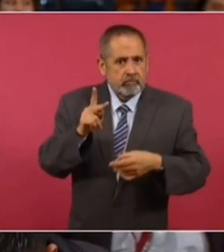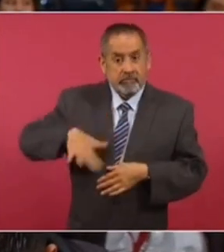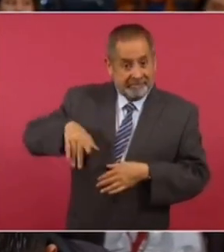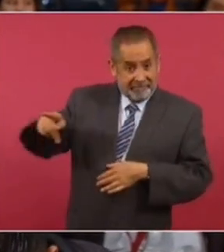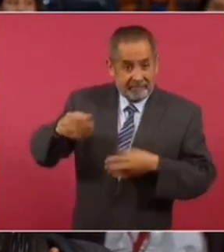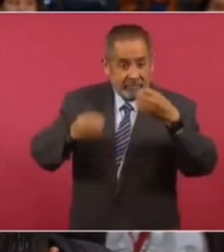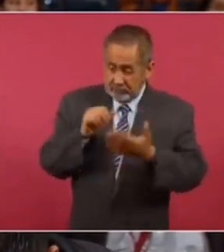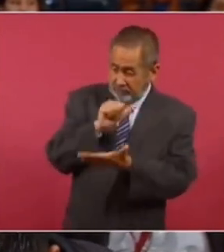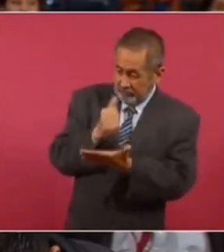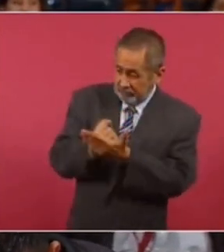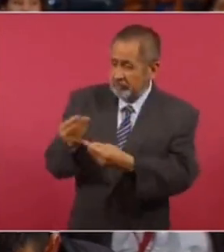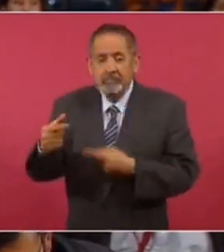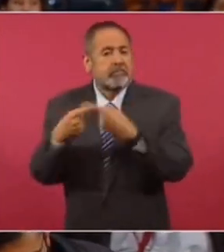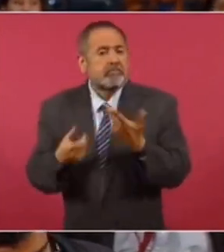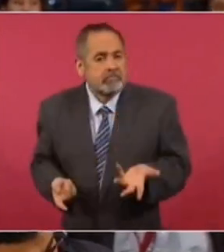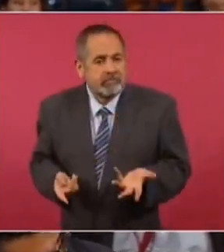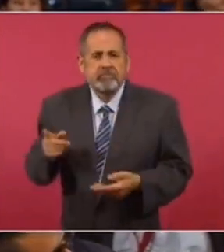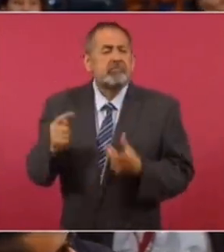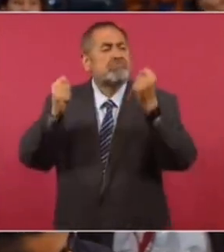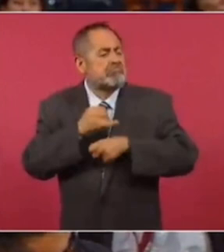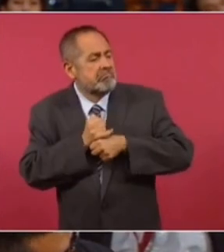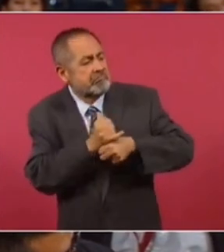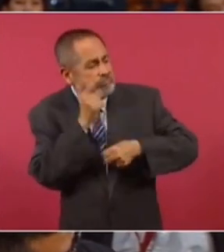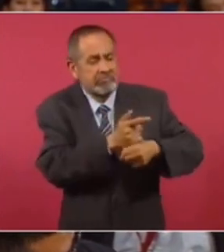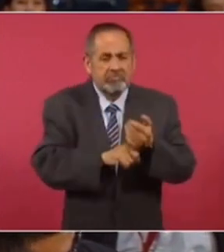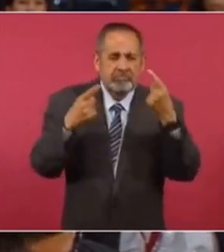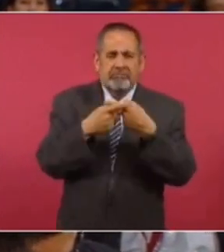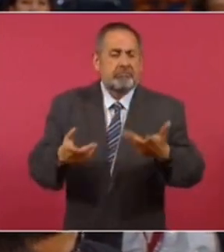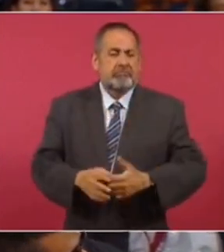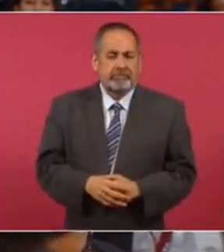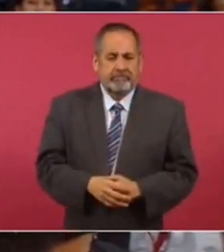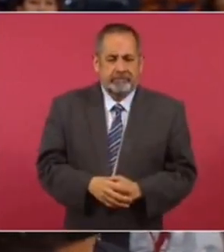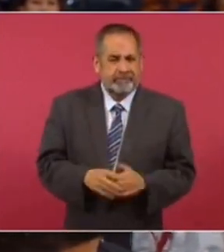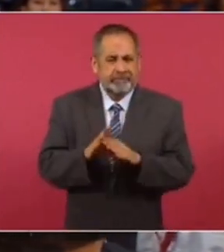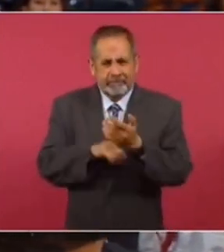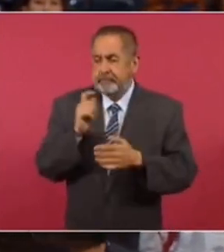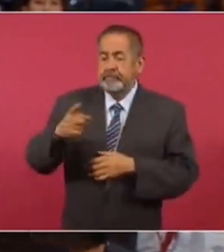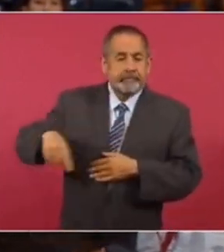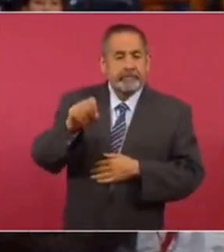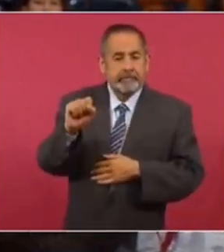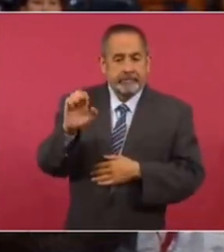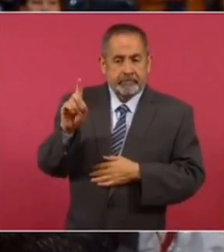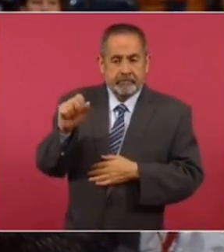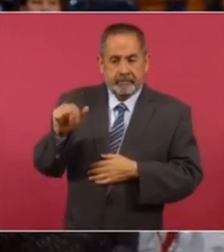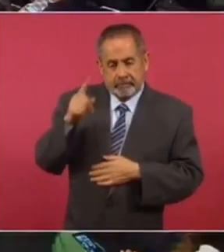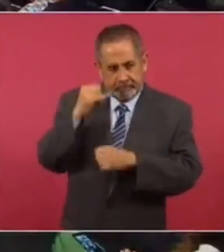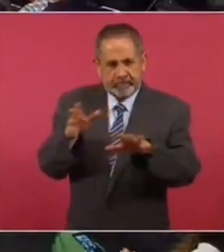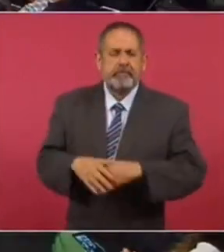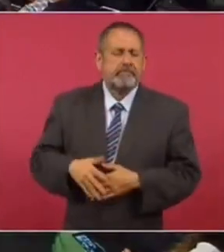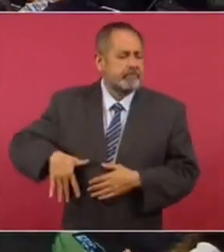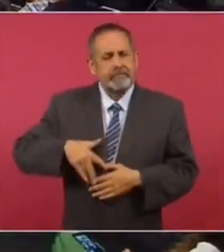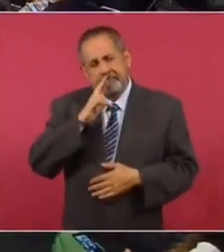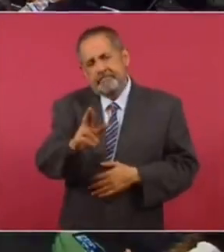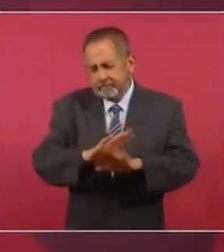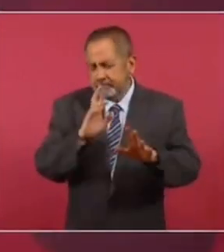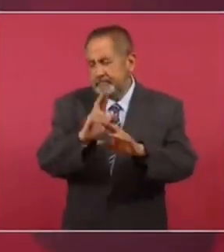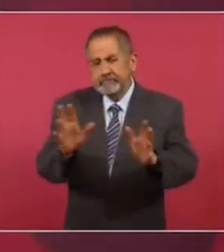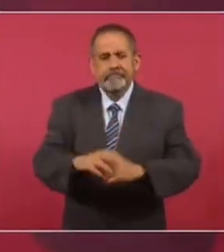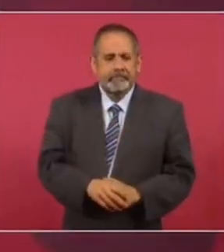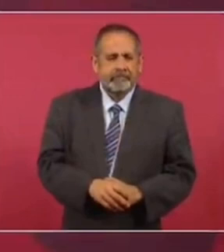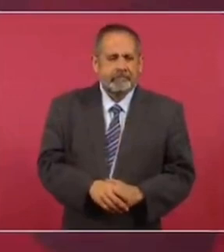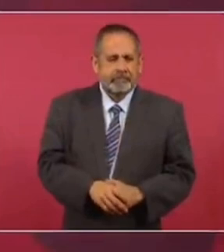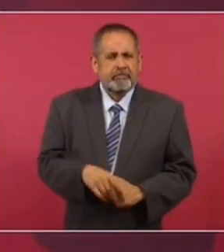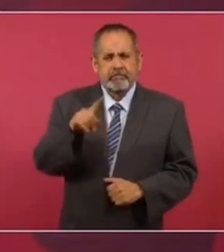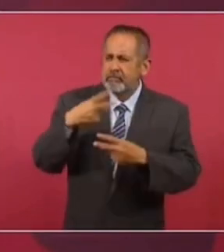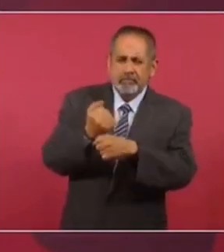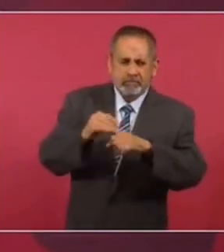intervenir teléfonos. Entonces parece un poco contradictorio. ¿Y qué opinión le merece, pues, de qué uso está haciendo la SEDENA de esta información? Ya te contesté, pero en este caso